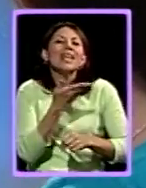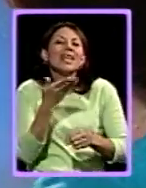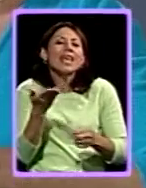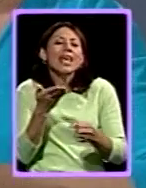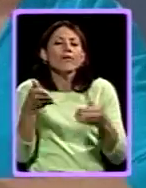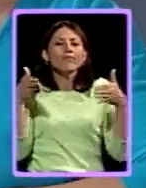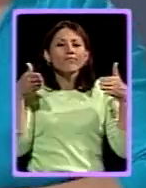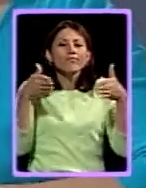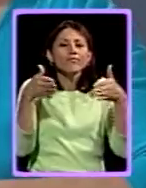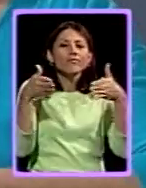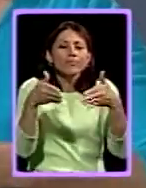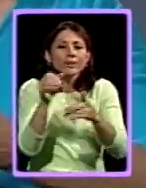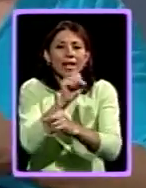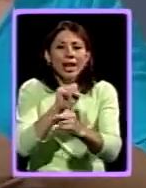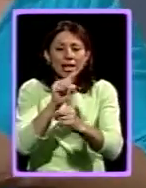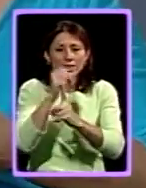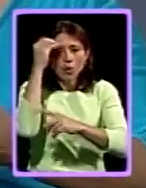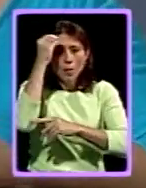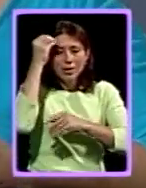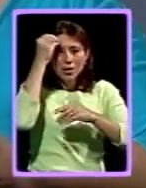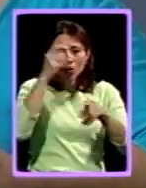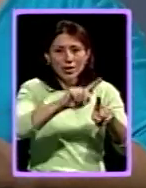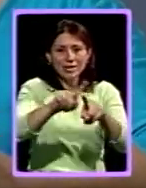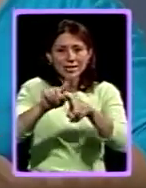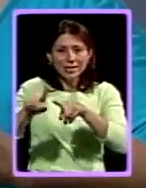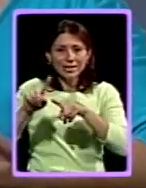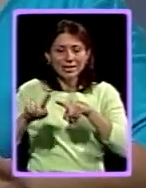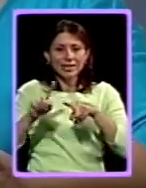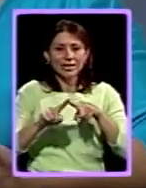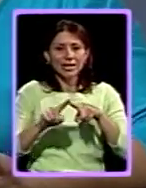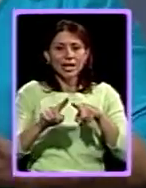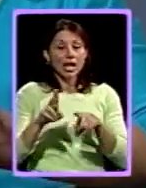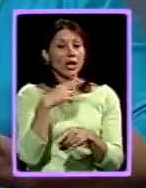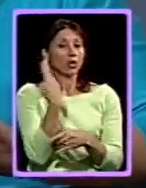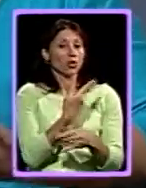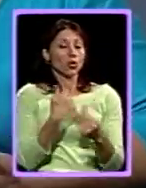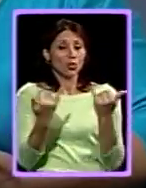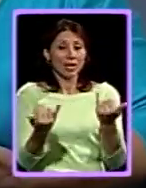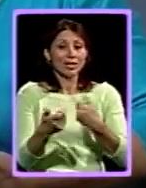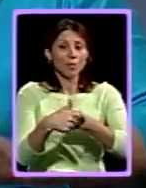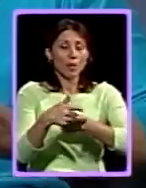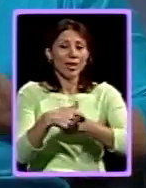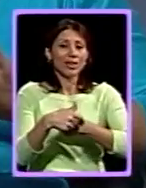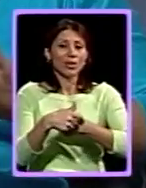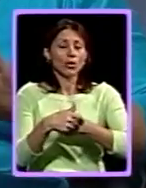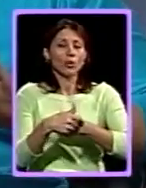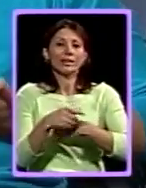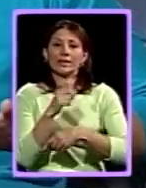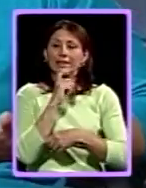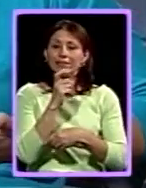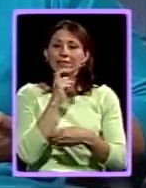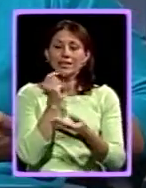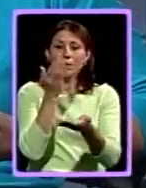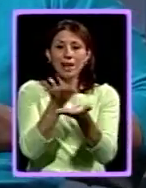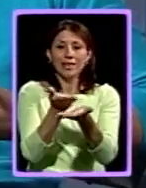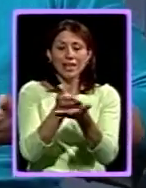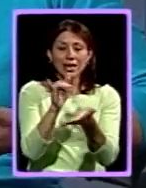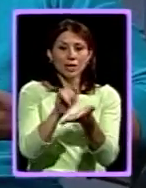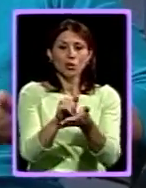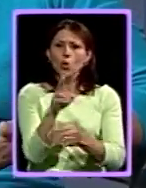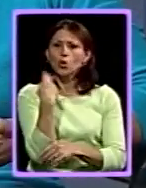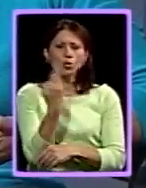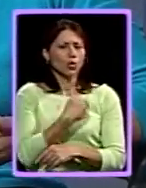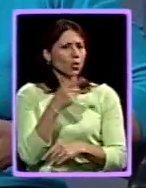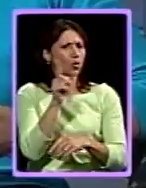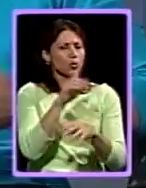tendencias, estas situaciones. Y es un poco, digamos, la discusión que nosotros tenemos en este momento es plantear eso, nosotros no adivinamos, no nos